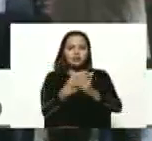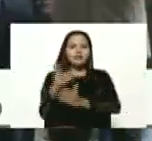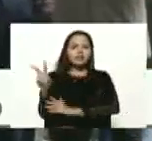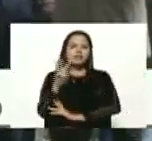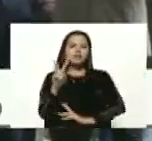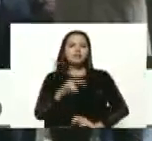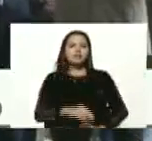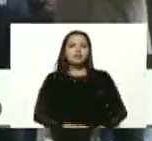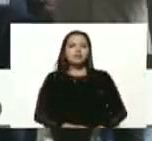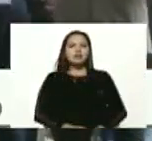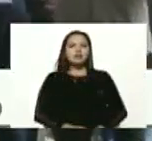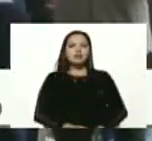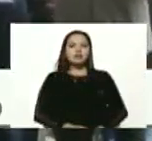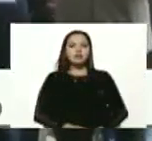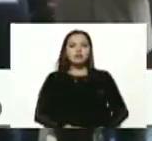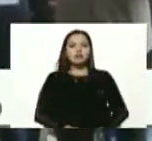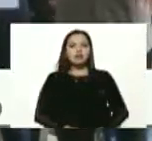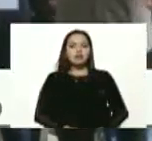Son